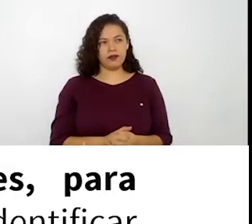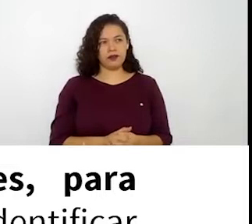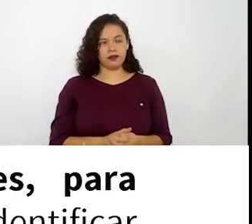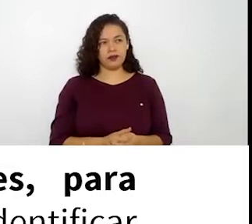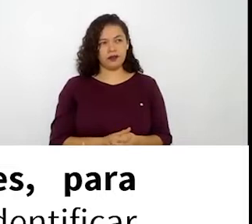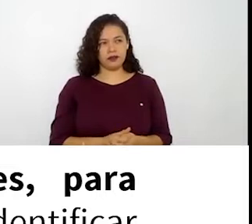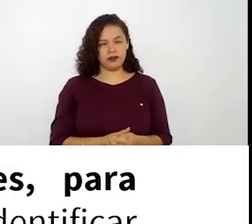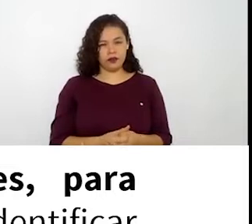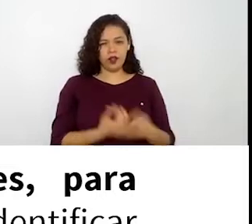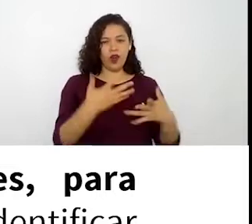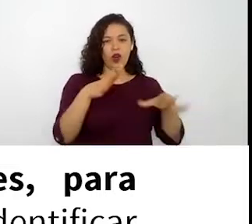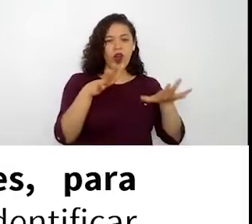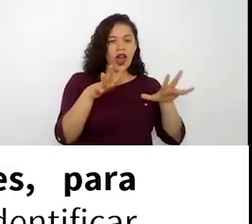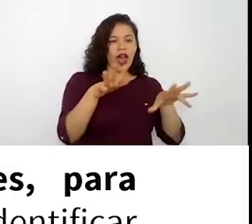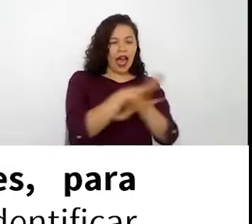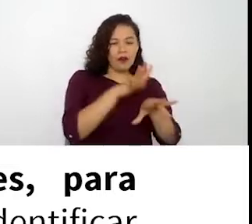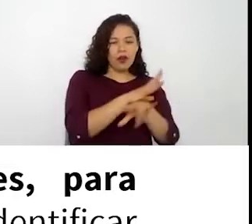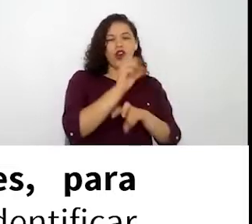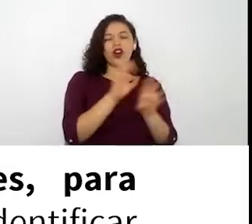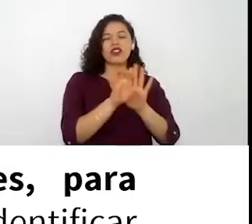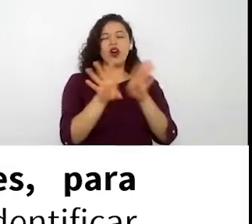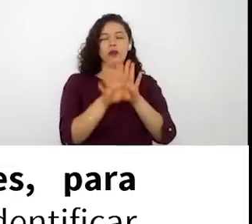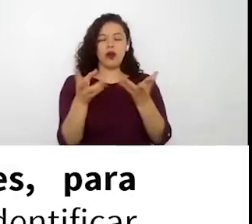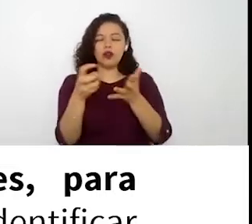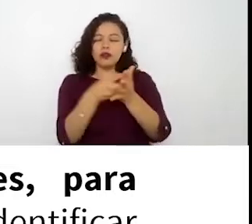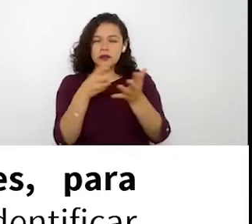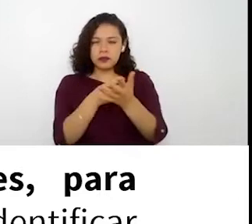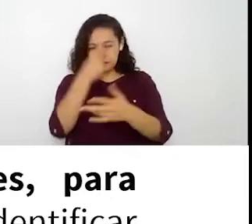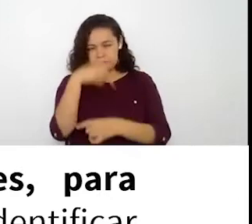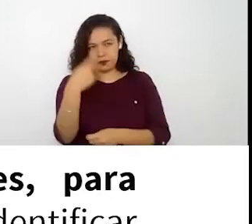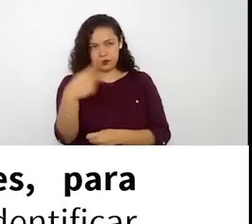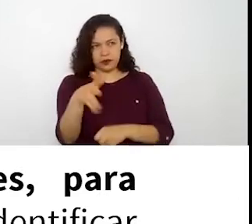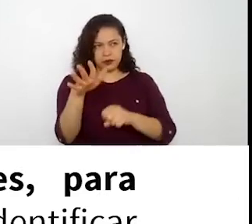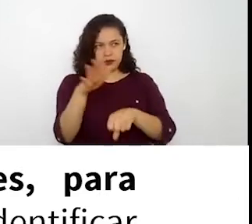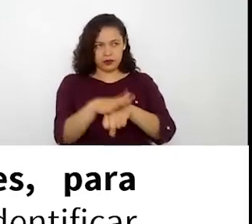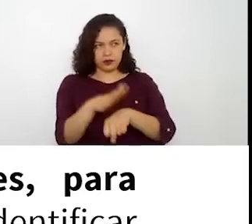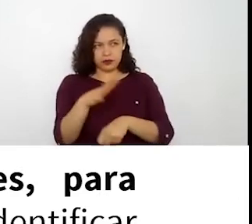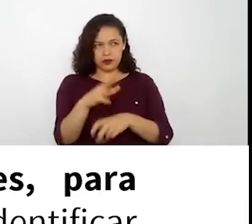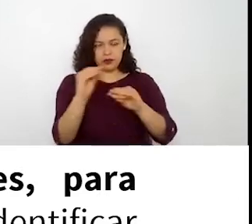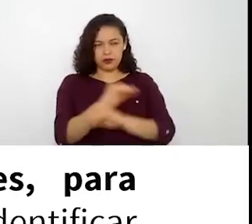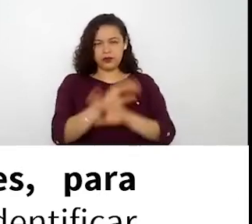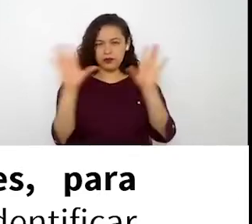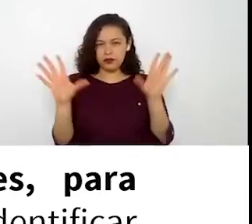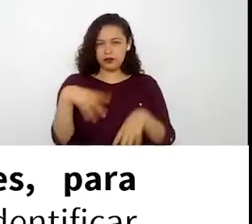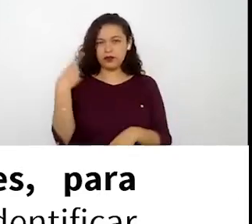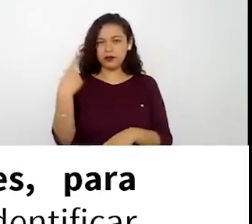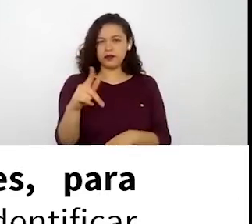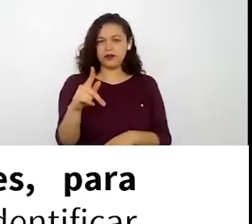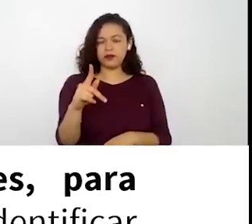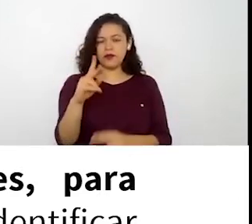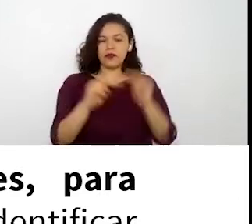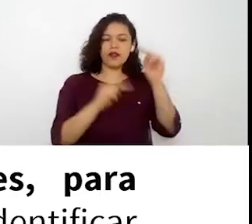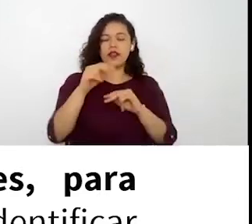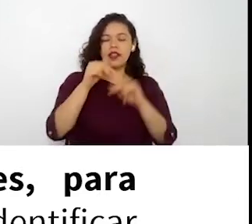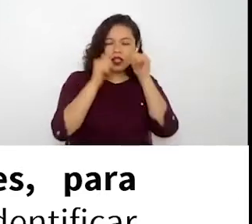sino como un reajuste para que ustedes puedan otorgar de manera más clara digamos su nivel de atención